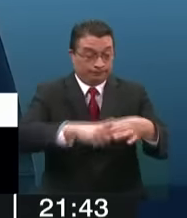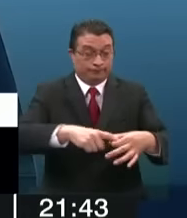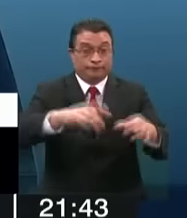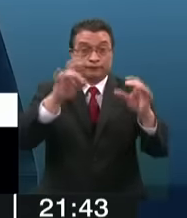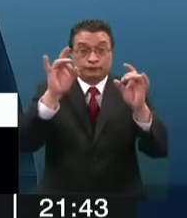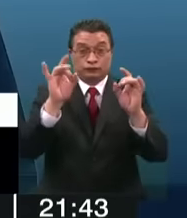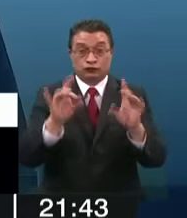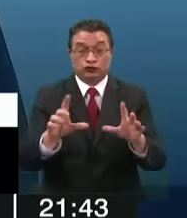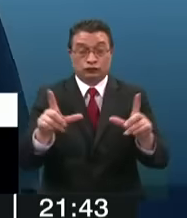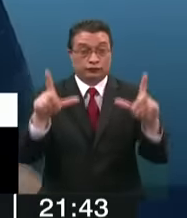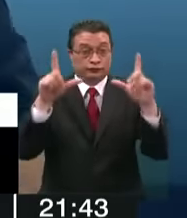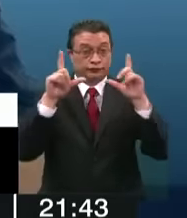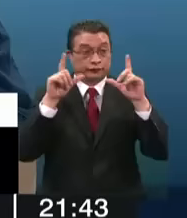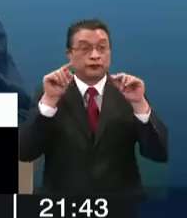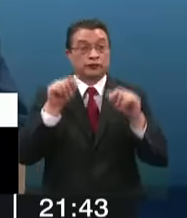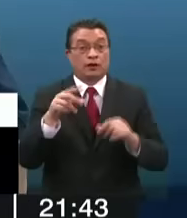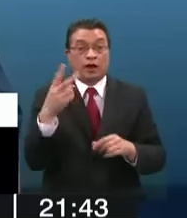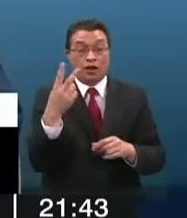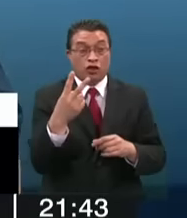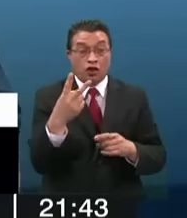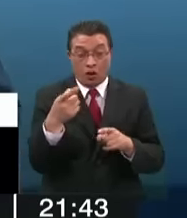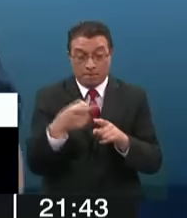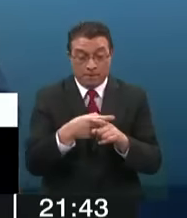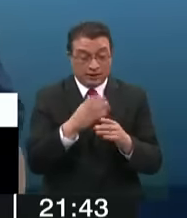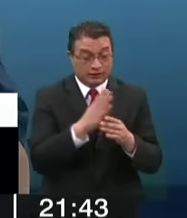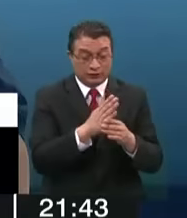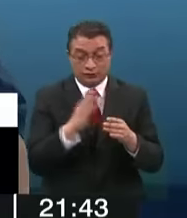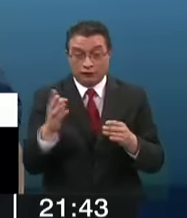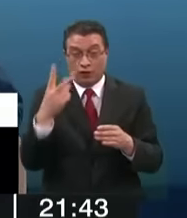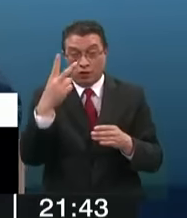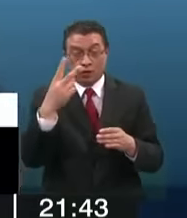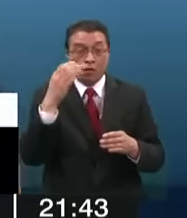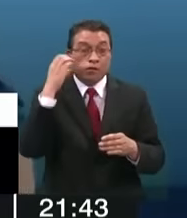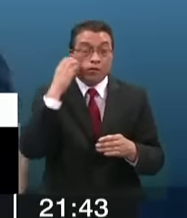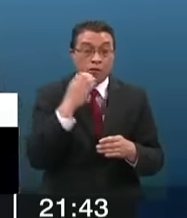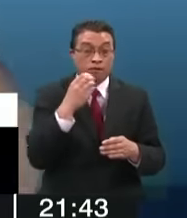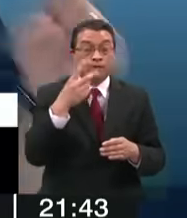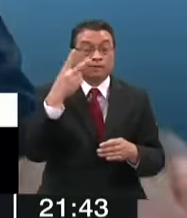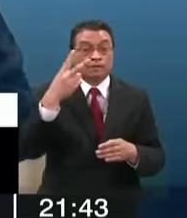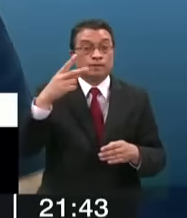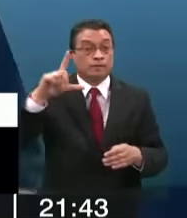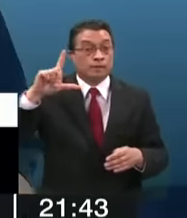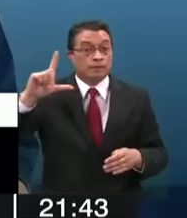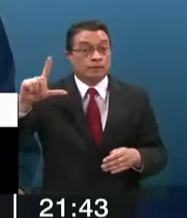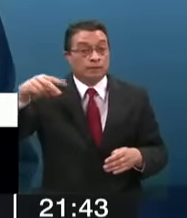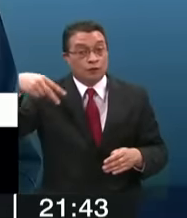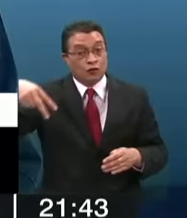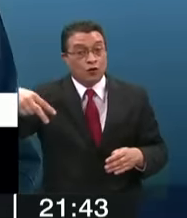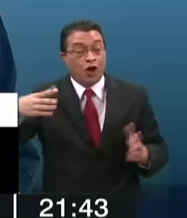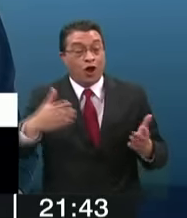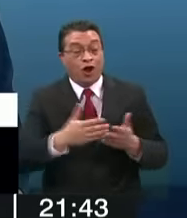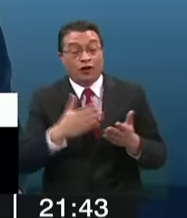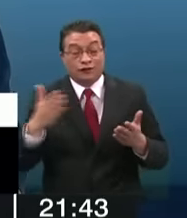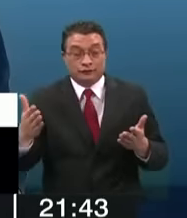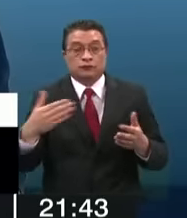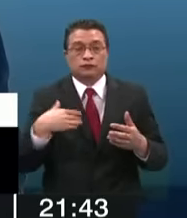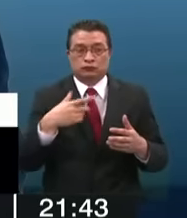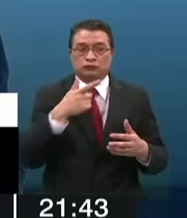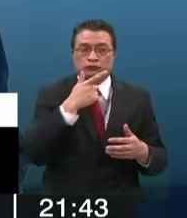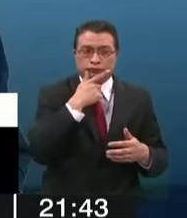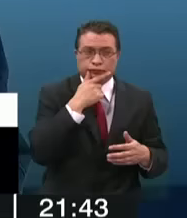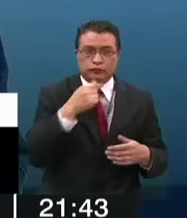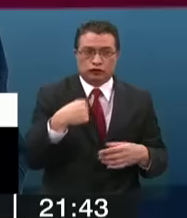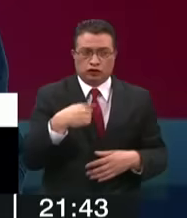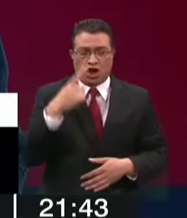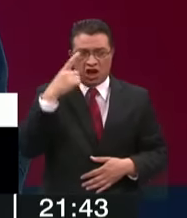como candidatura a la primaria, esos 2 meses, 2 de mayo, 2 de junio, 2 de julio, van a ser vitales. Yo apuesto a que